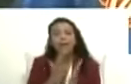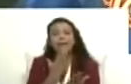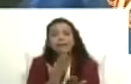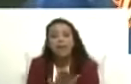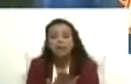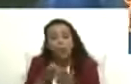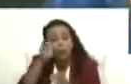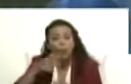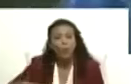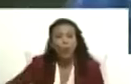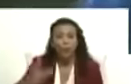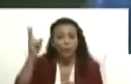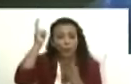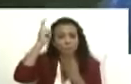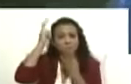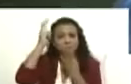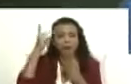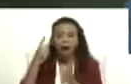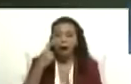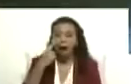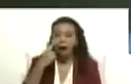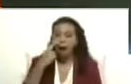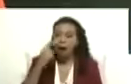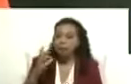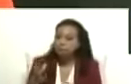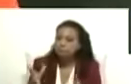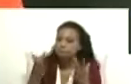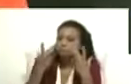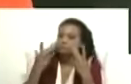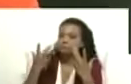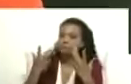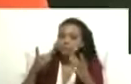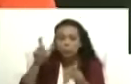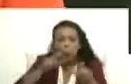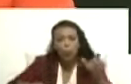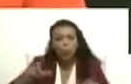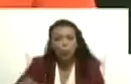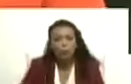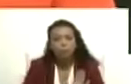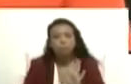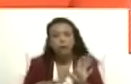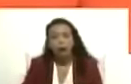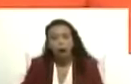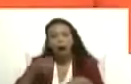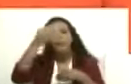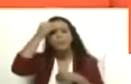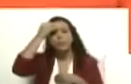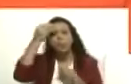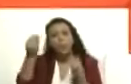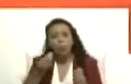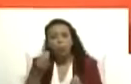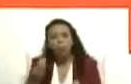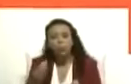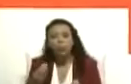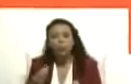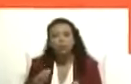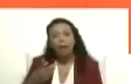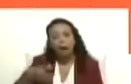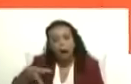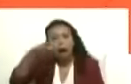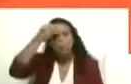a este pueblo. Nos ha dado una lección tremenda, a todas y a todos. Nos ha dado una